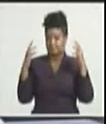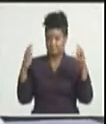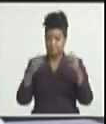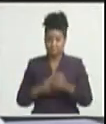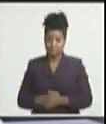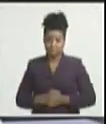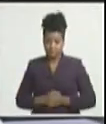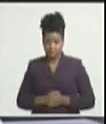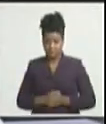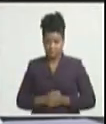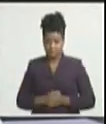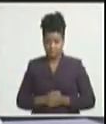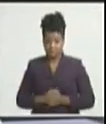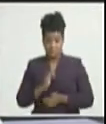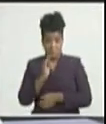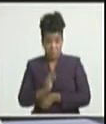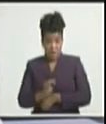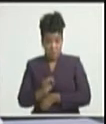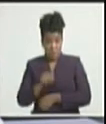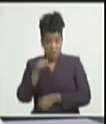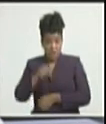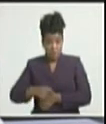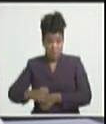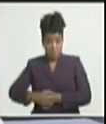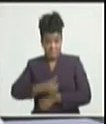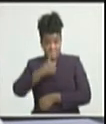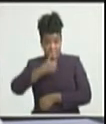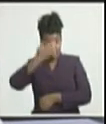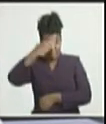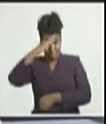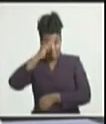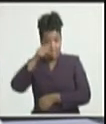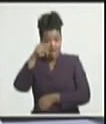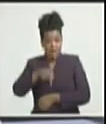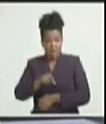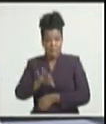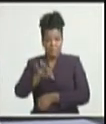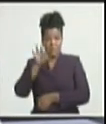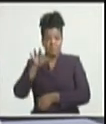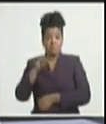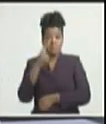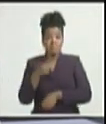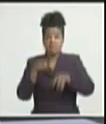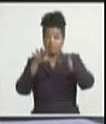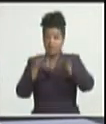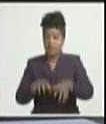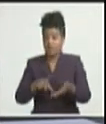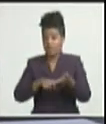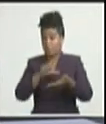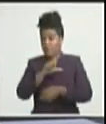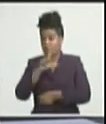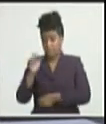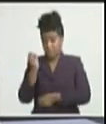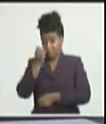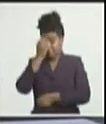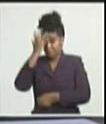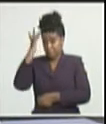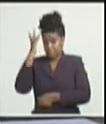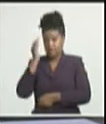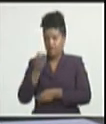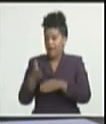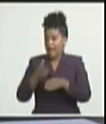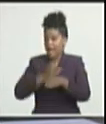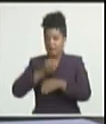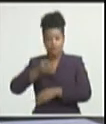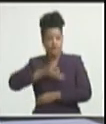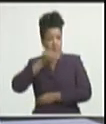El recién electo primer secretario del Comité Central del Partido y presidente de la República, Miguel Díaz Canel Bermúdez, previo a pronunciar el